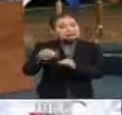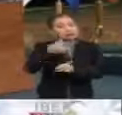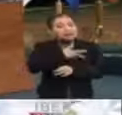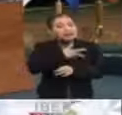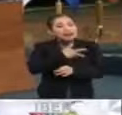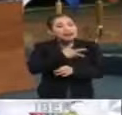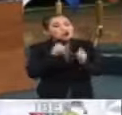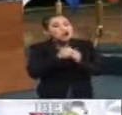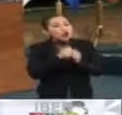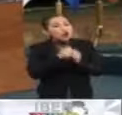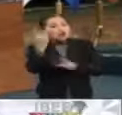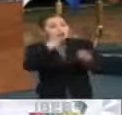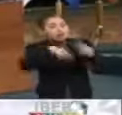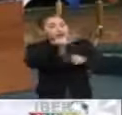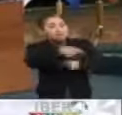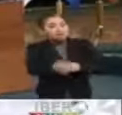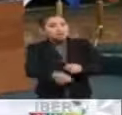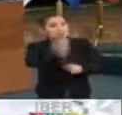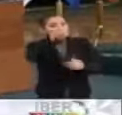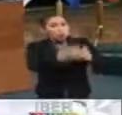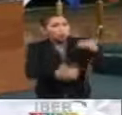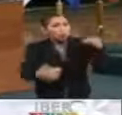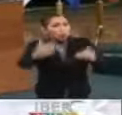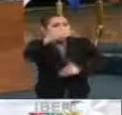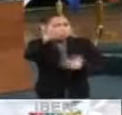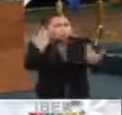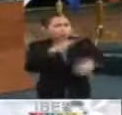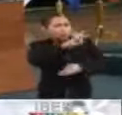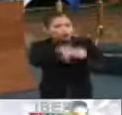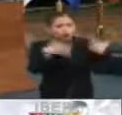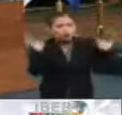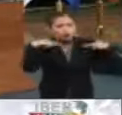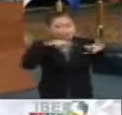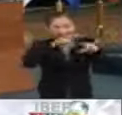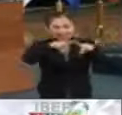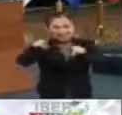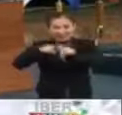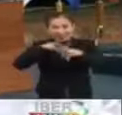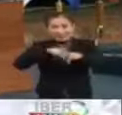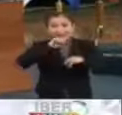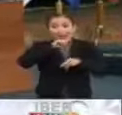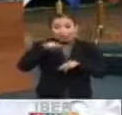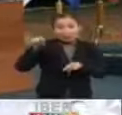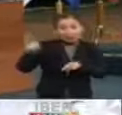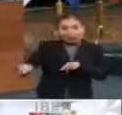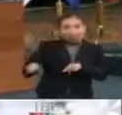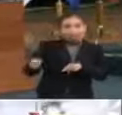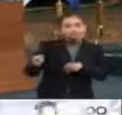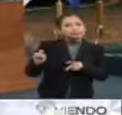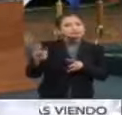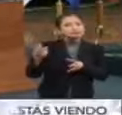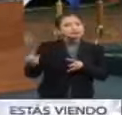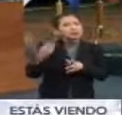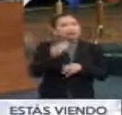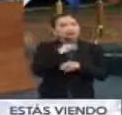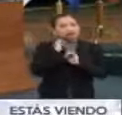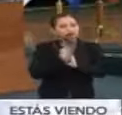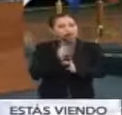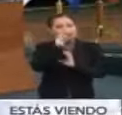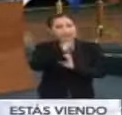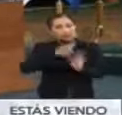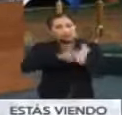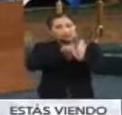contar con la presencia de primer nivel de todos los representantes, incluyendo a los ministros y